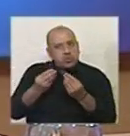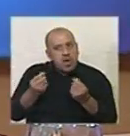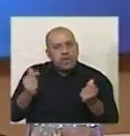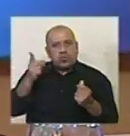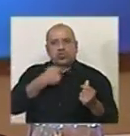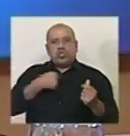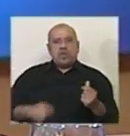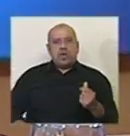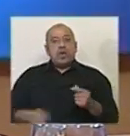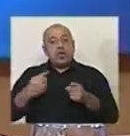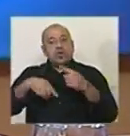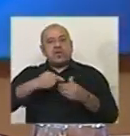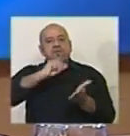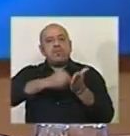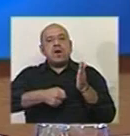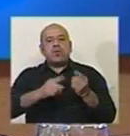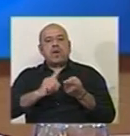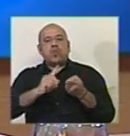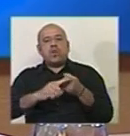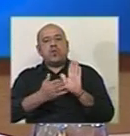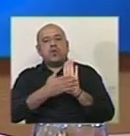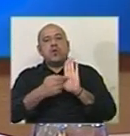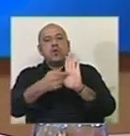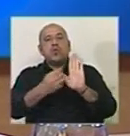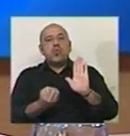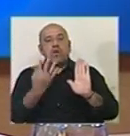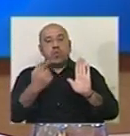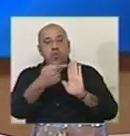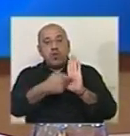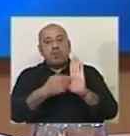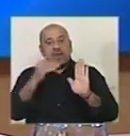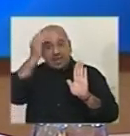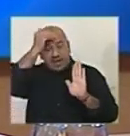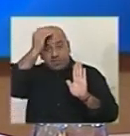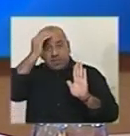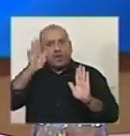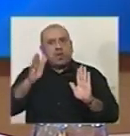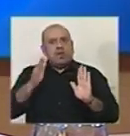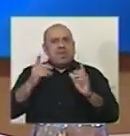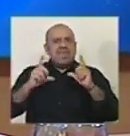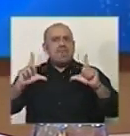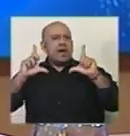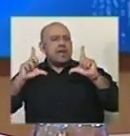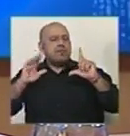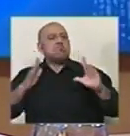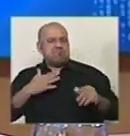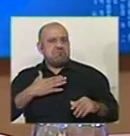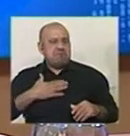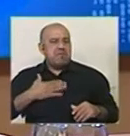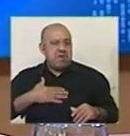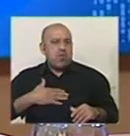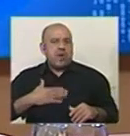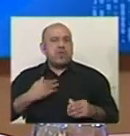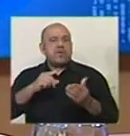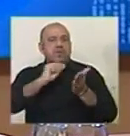Canadá, era rubricarlo para mostrar un Trump capaz de acordar. Claramente, repito, con un precio muy alto para México,